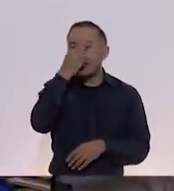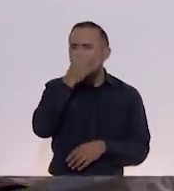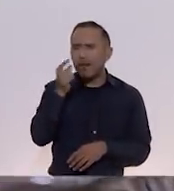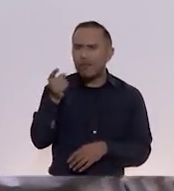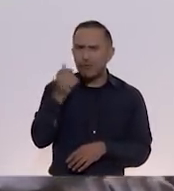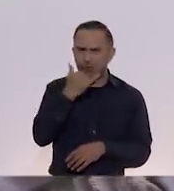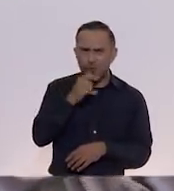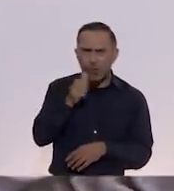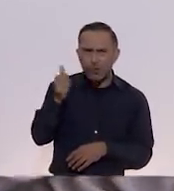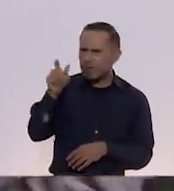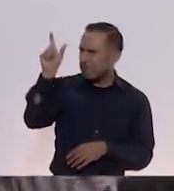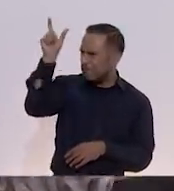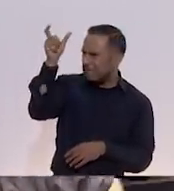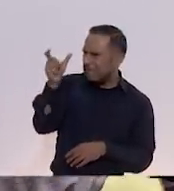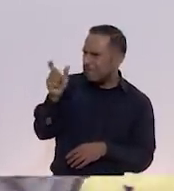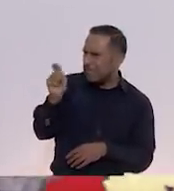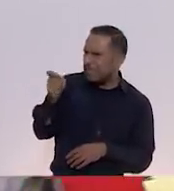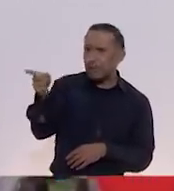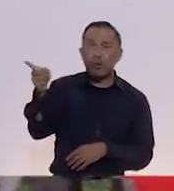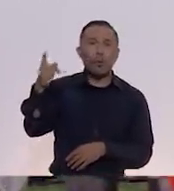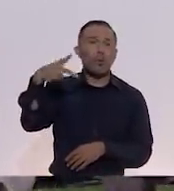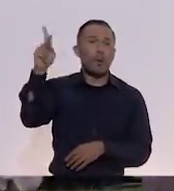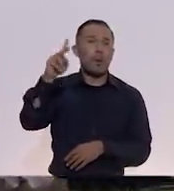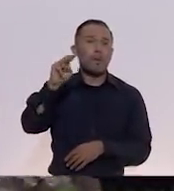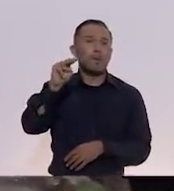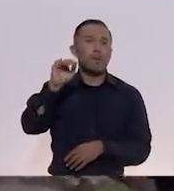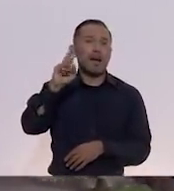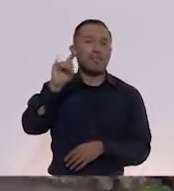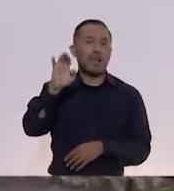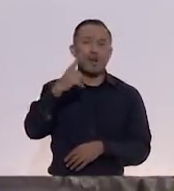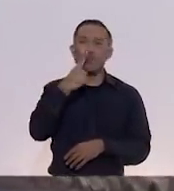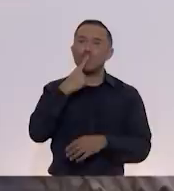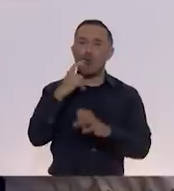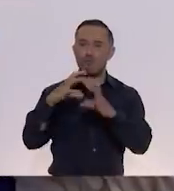naves? Son de Marte. ¿De Marte de quién?